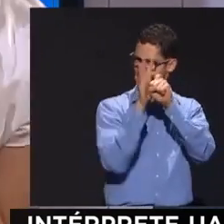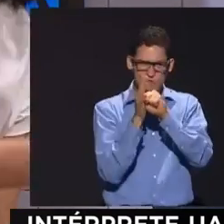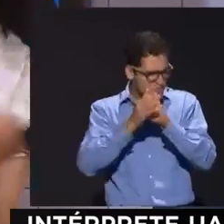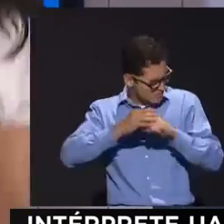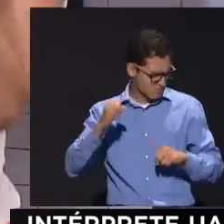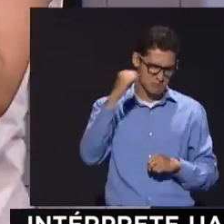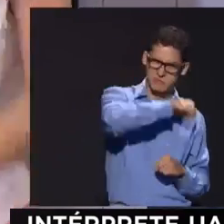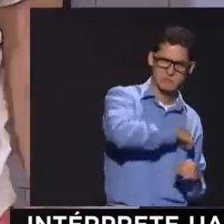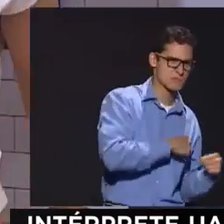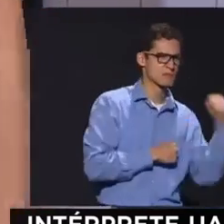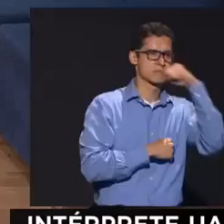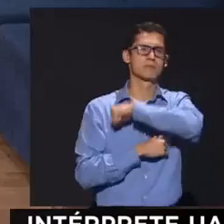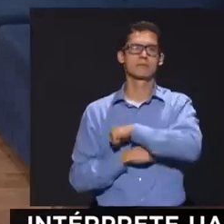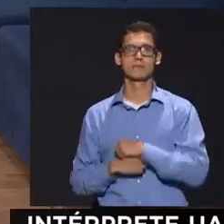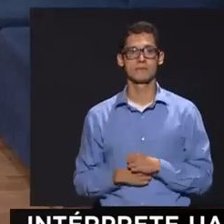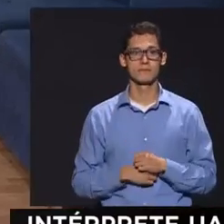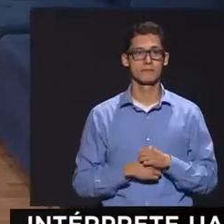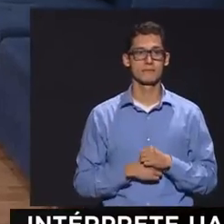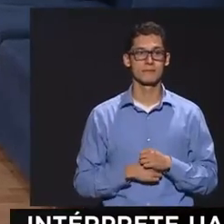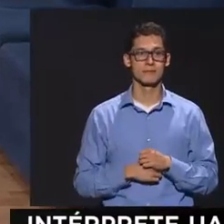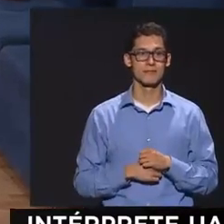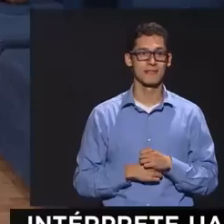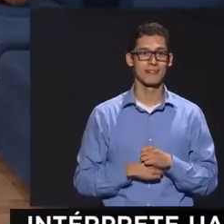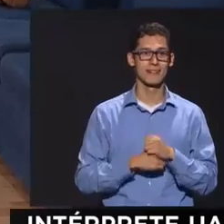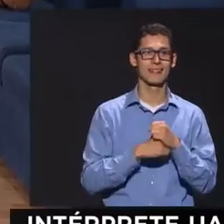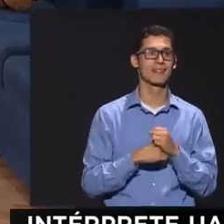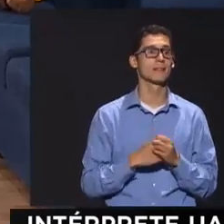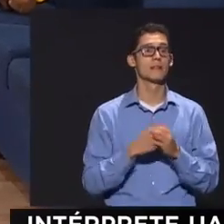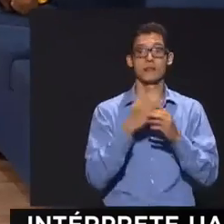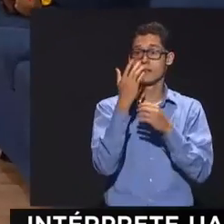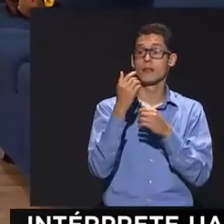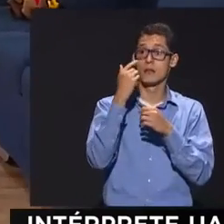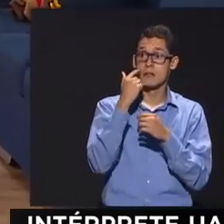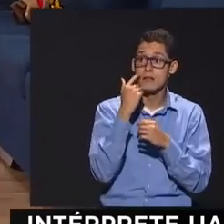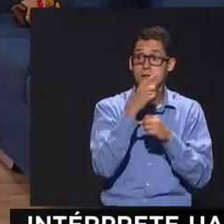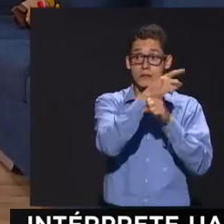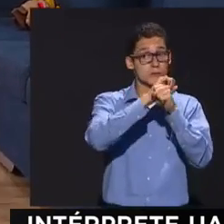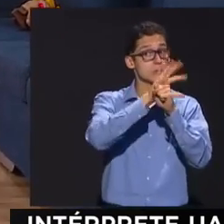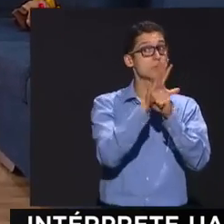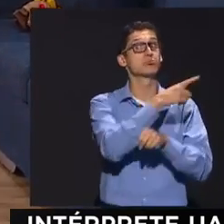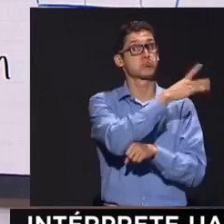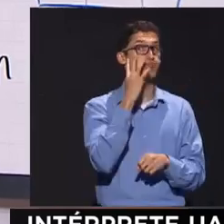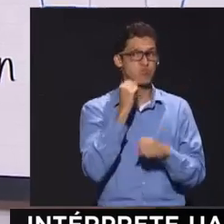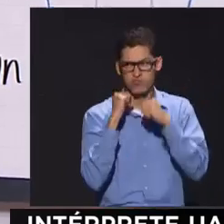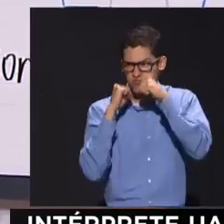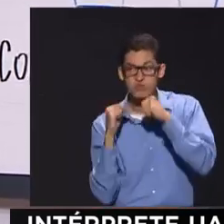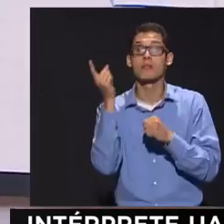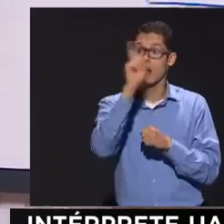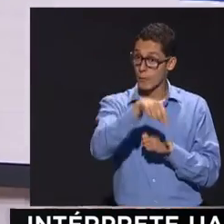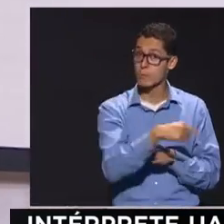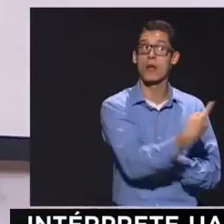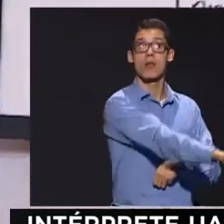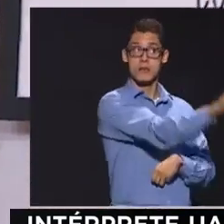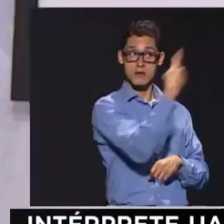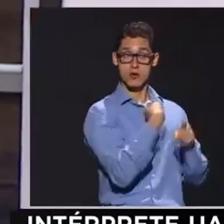excelente pero resulta que ese enemigo también un enemigo entrenado por eso nos quiera verdad entonces también se aprende y nos va a atacar el